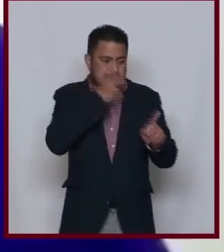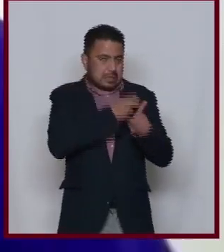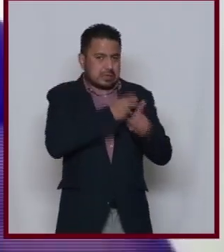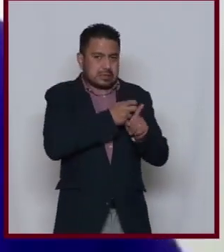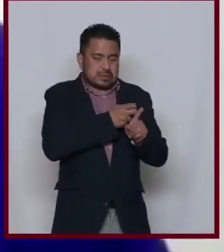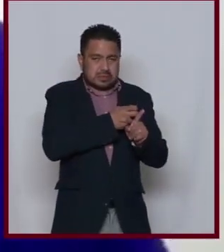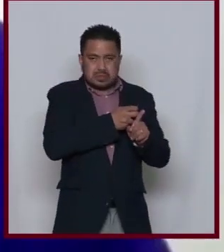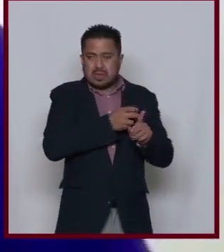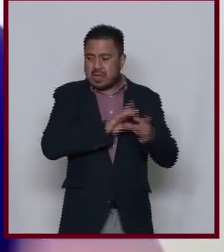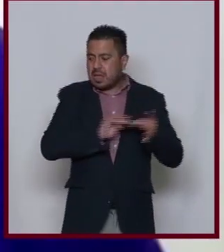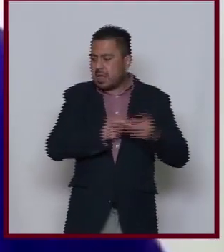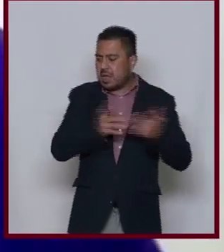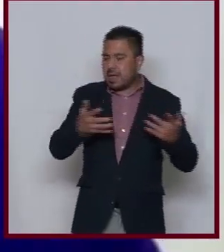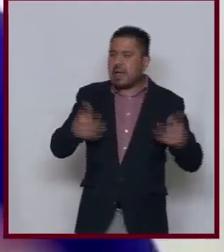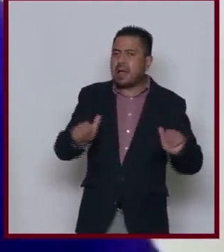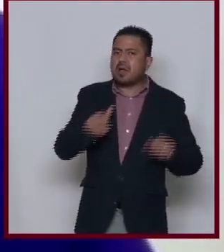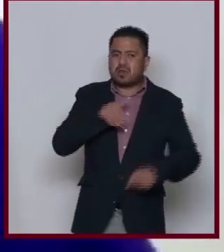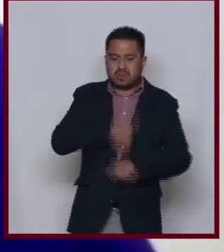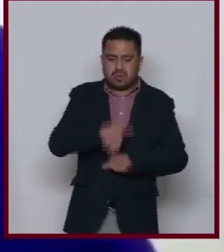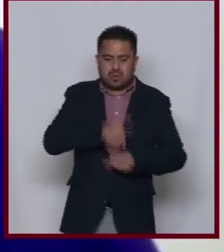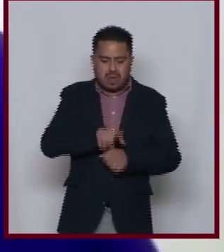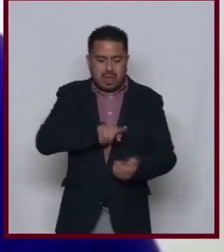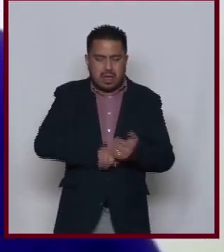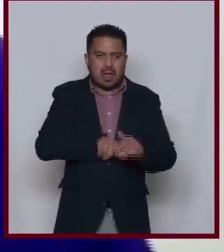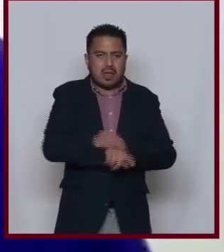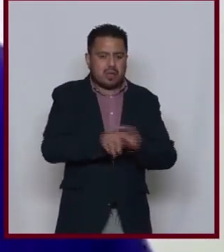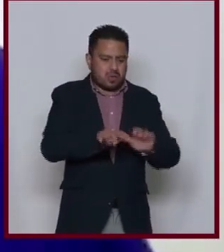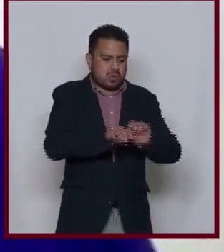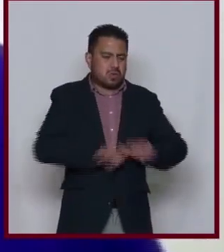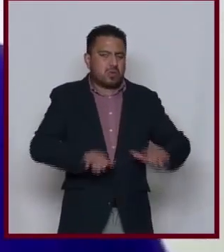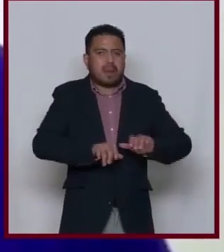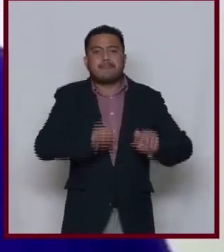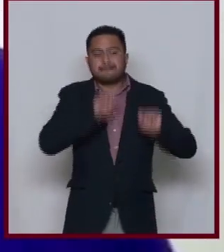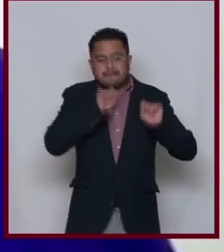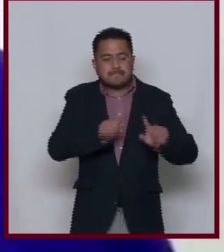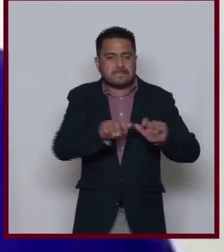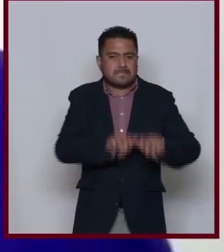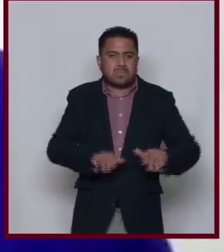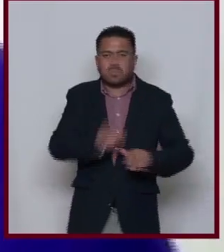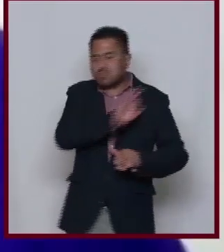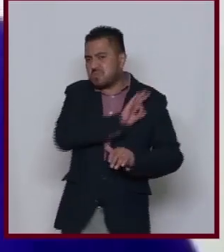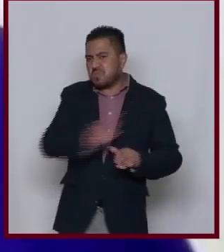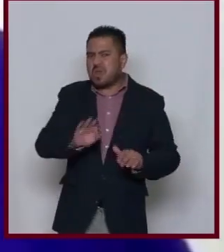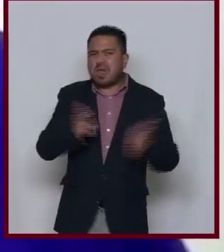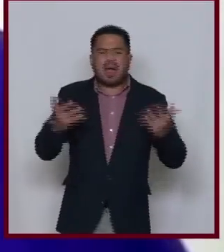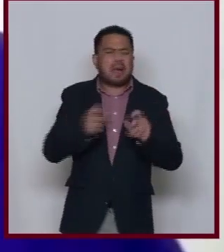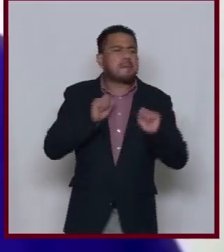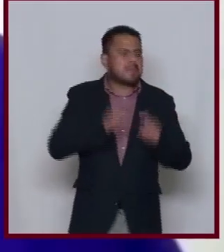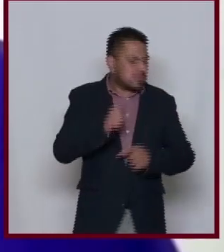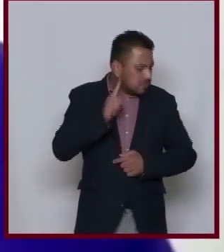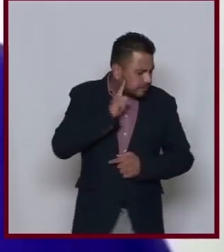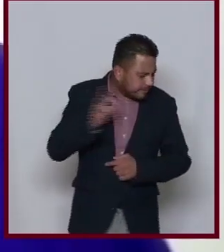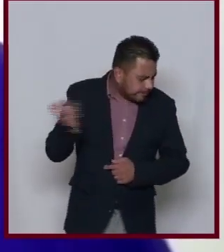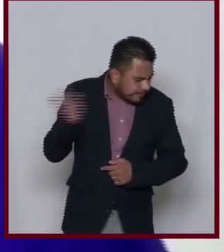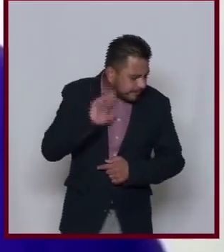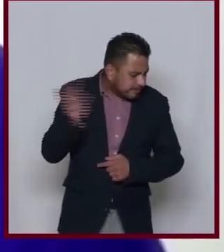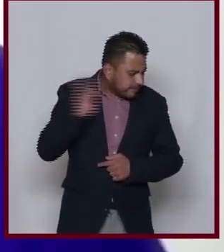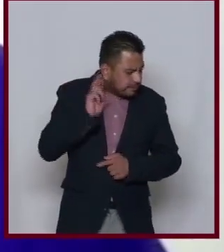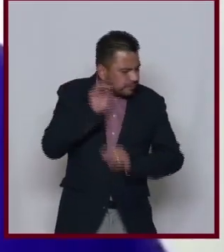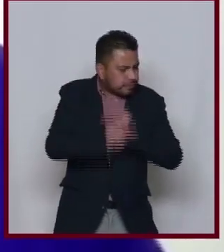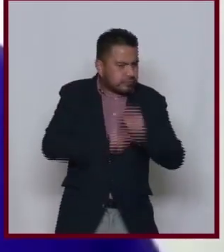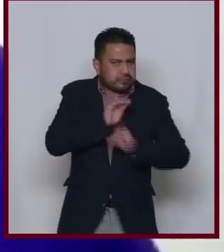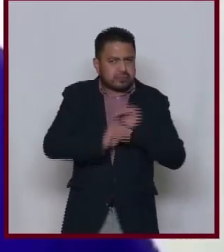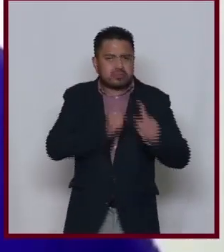pues justo, si ya tenemos estos numeritos, los metemos a una computadora y la misma computadora puede hacer el mismo sonido, ¿no? Que hace un